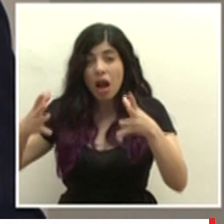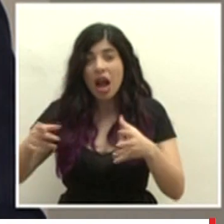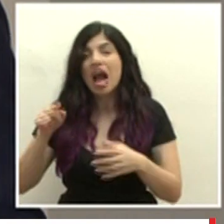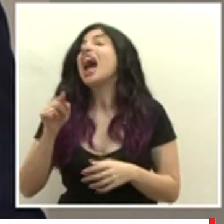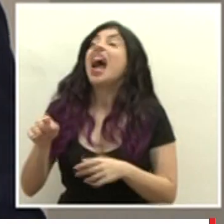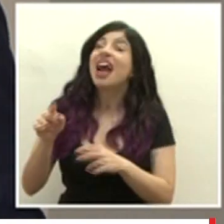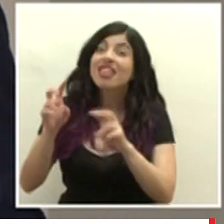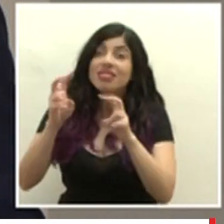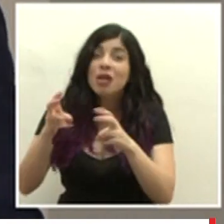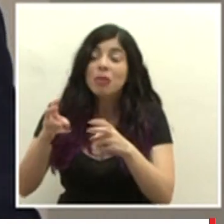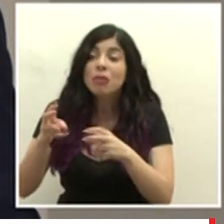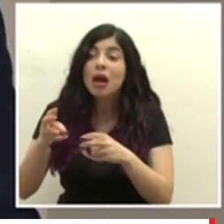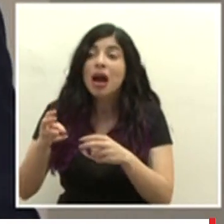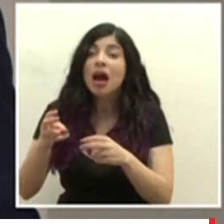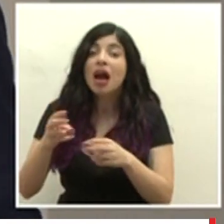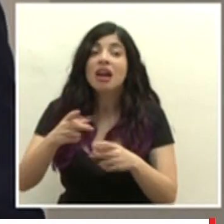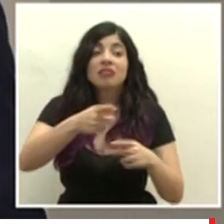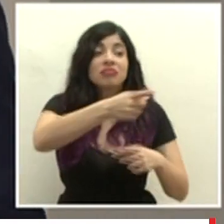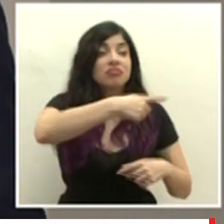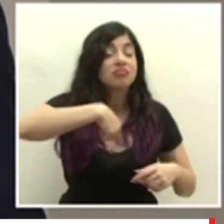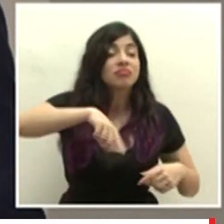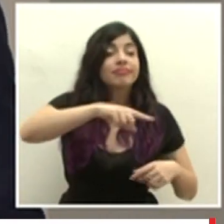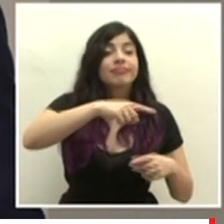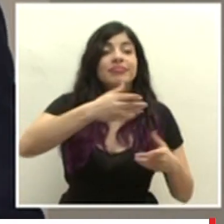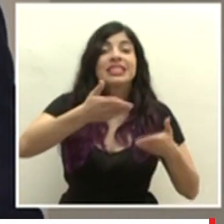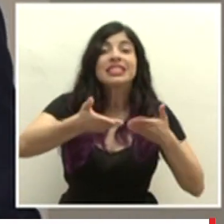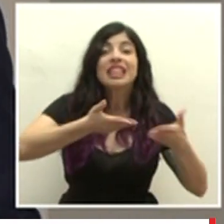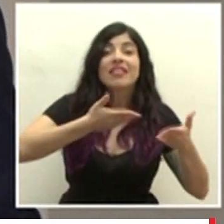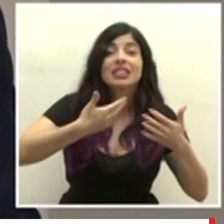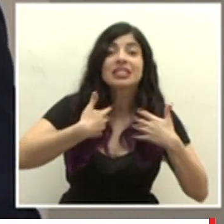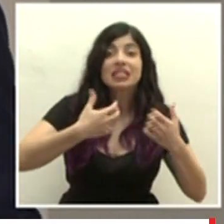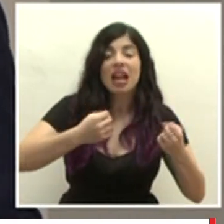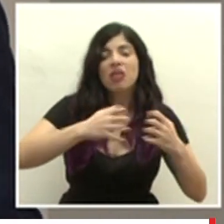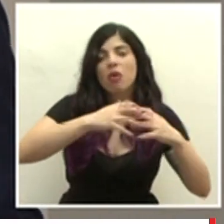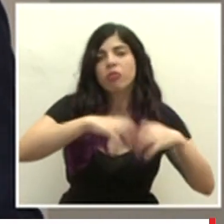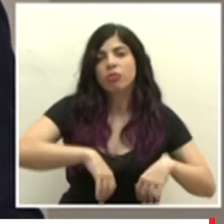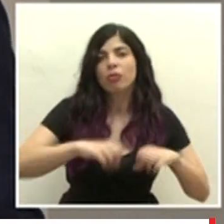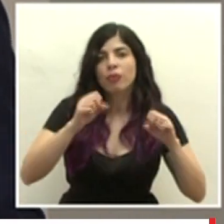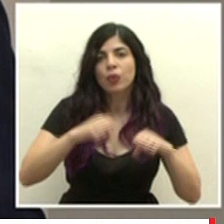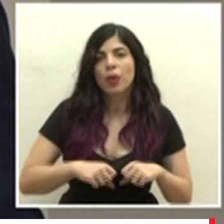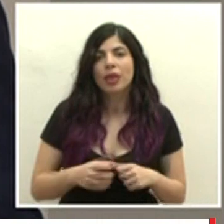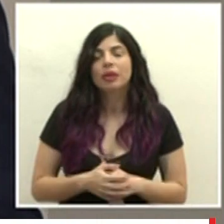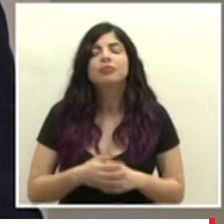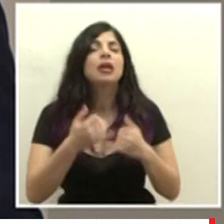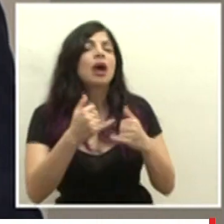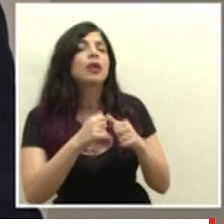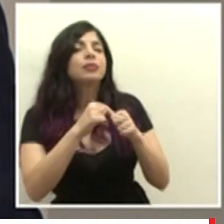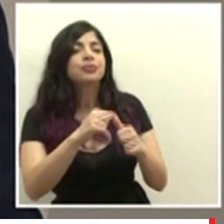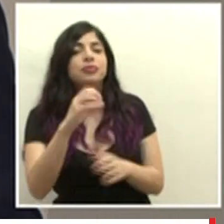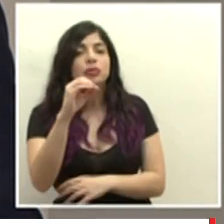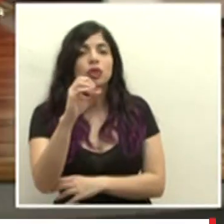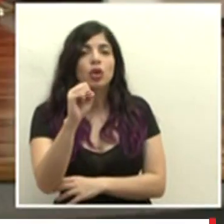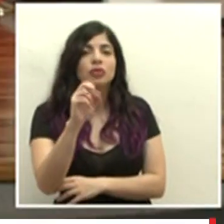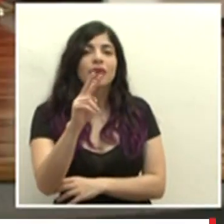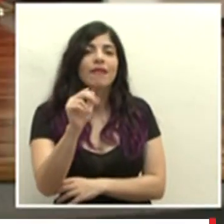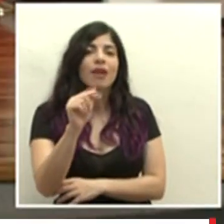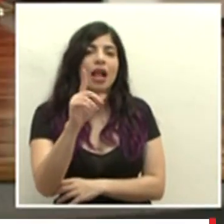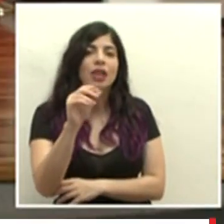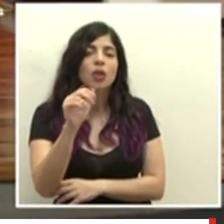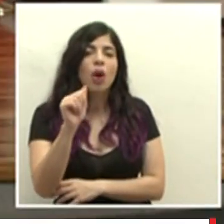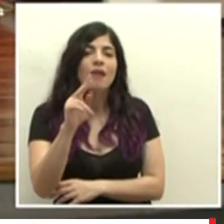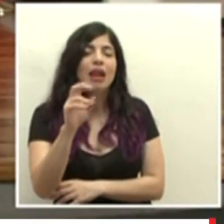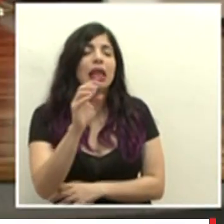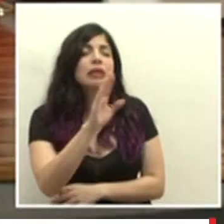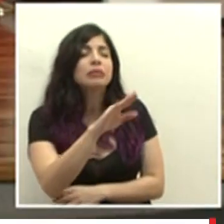sí lleva al eventual colapso de los servicios de salud. Continuamos con Osvaldo Alvarado de Multimedios. Don